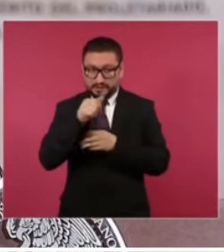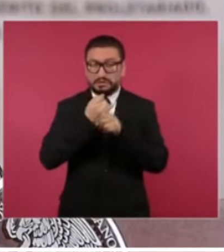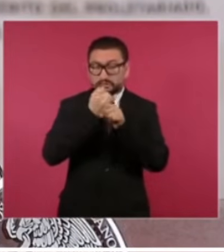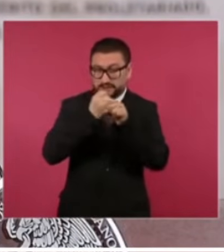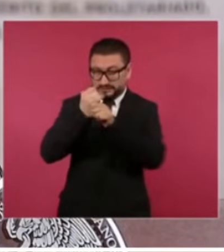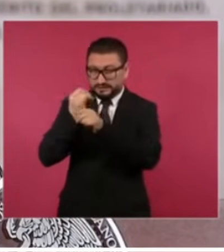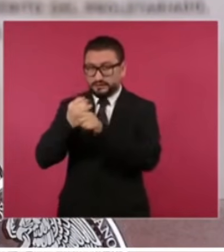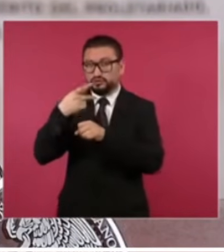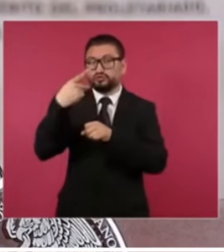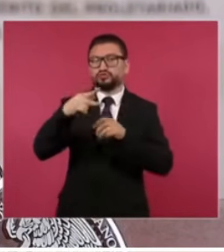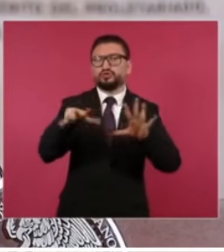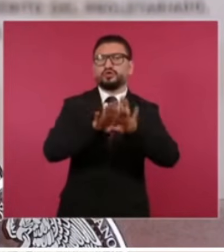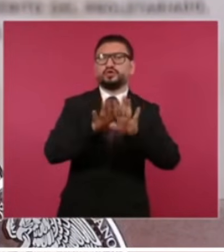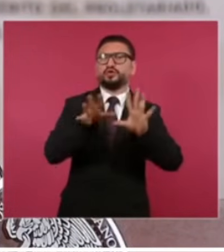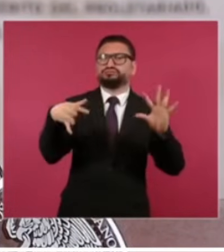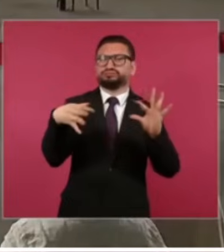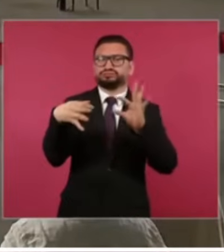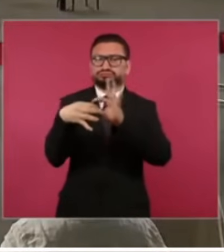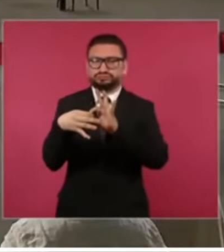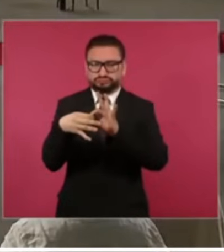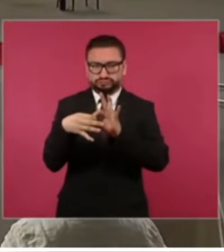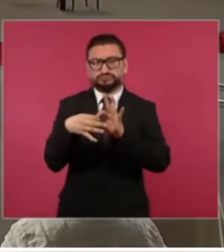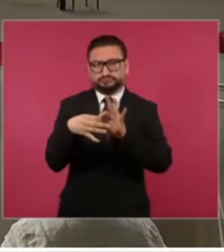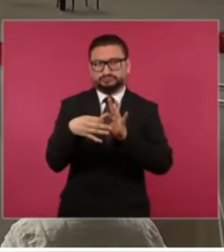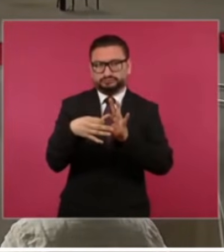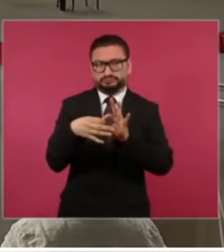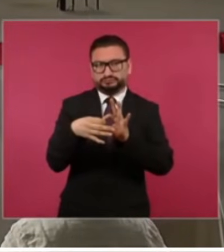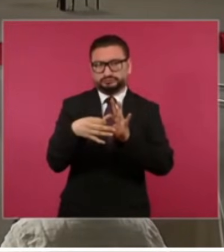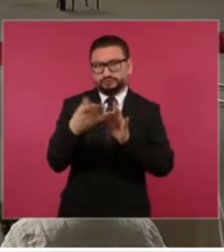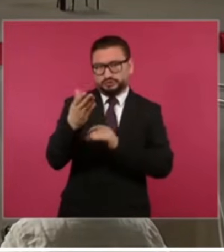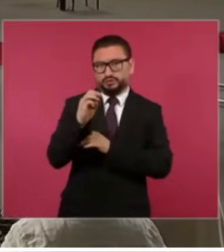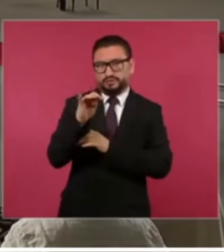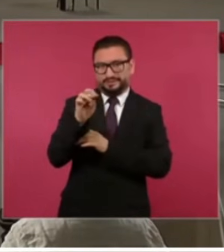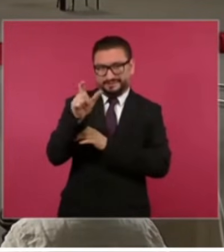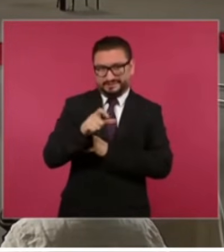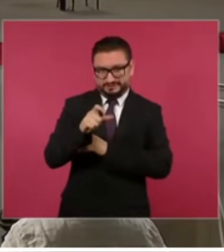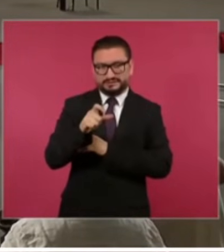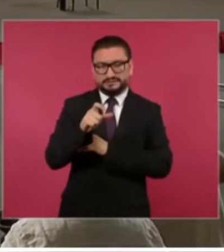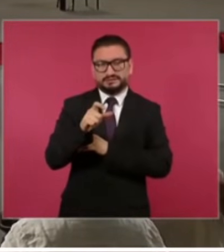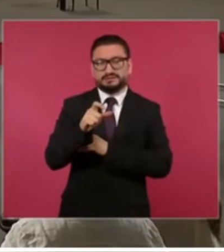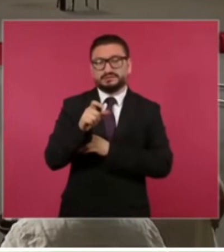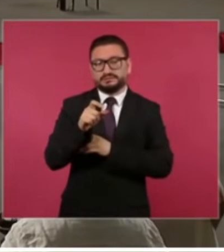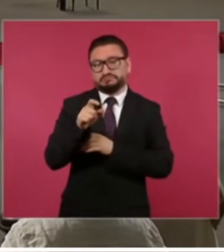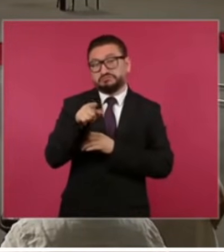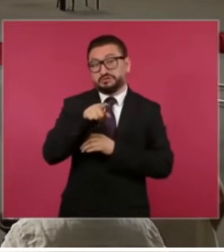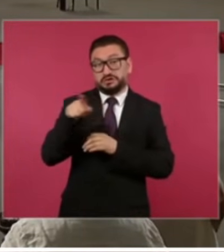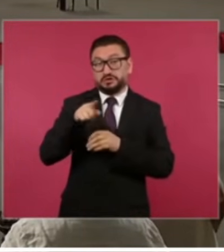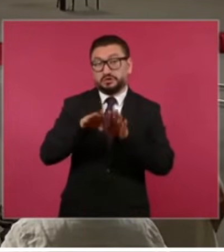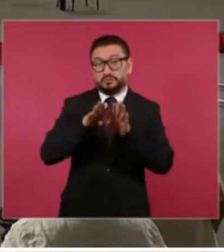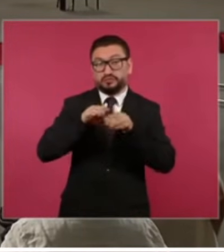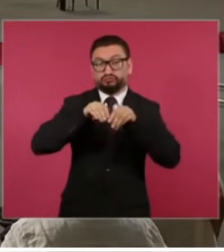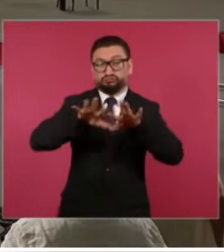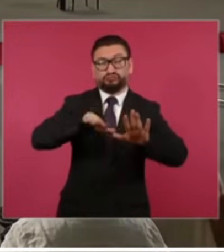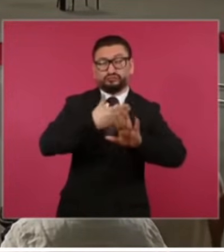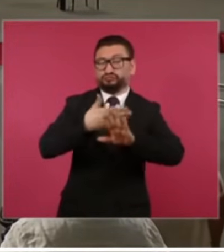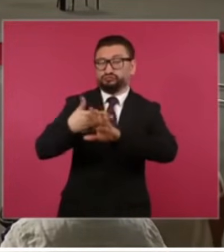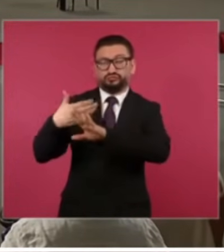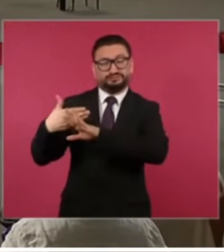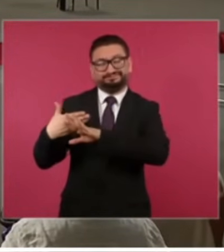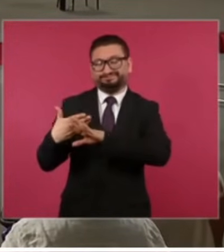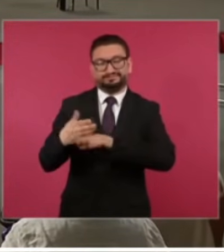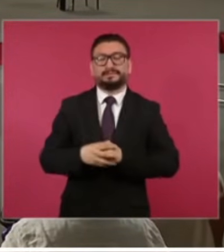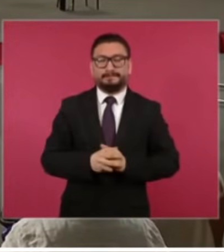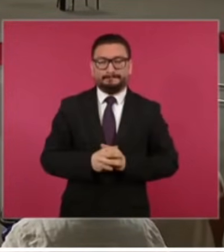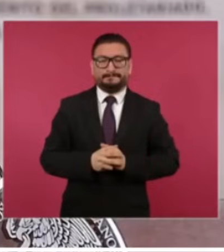investigación sobre su vinculación con la Coparmex y este tipo de guerra sucia.